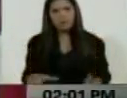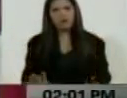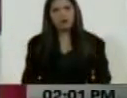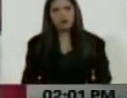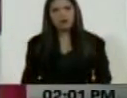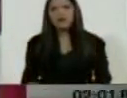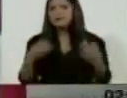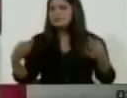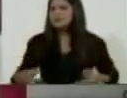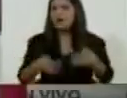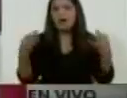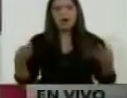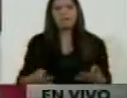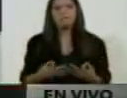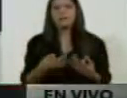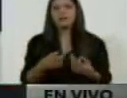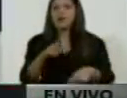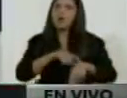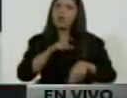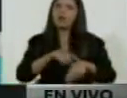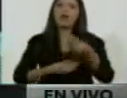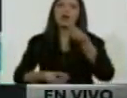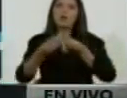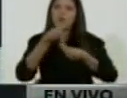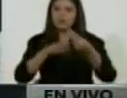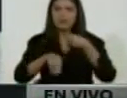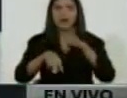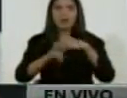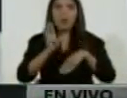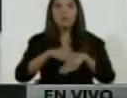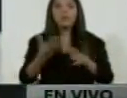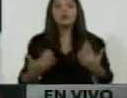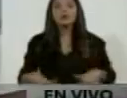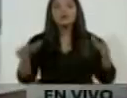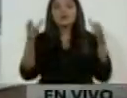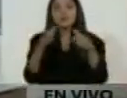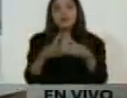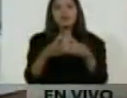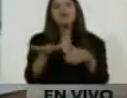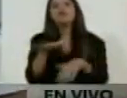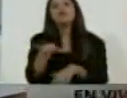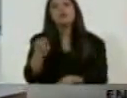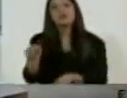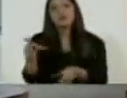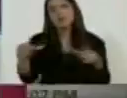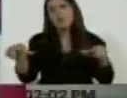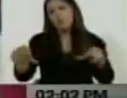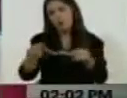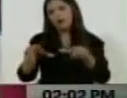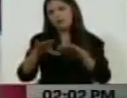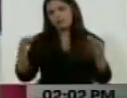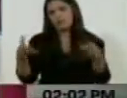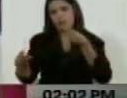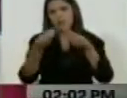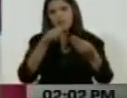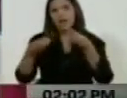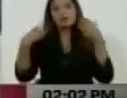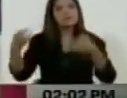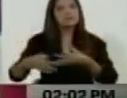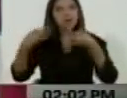casi siempre a la hora del almuerzo, porque nos reuníamos ahí en el sitio donde almorzábamos, siempre